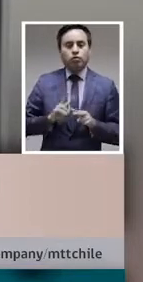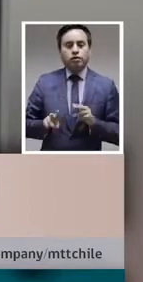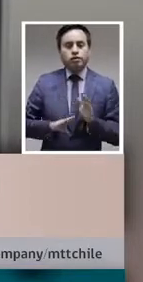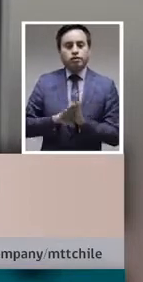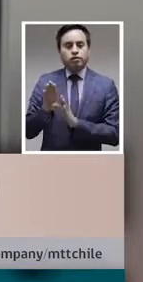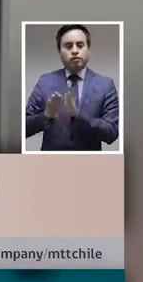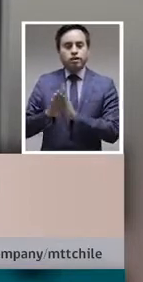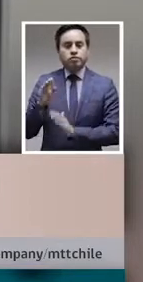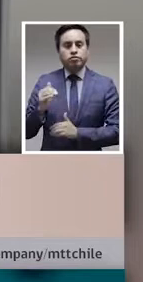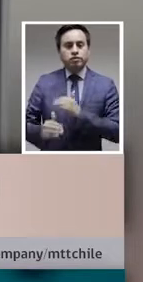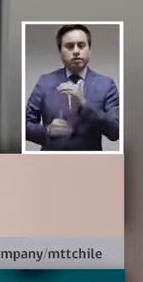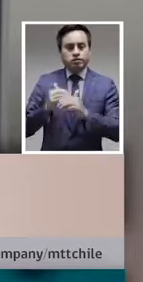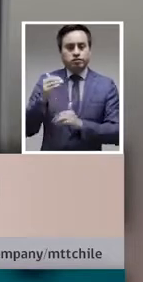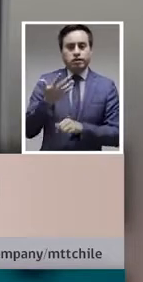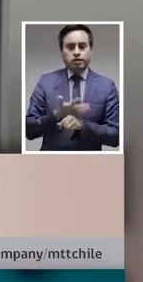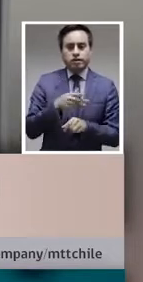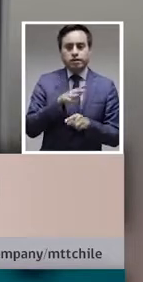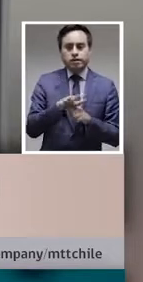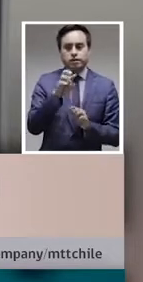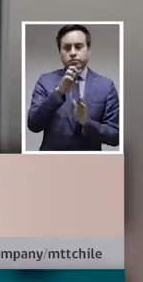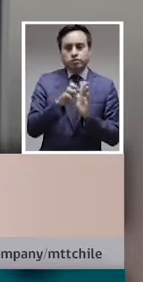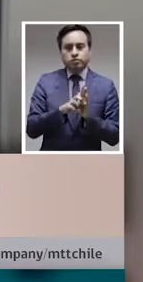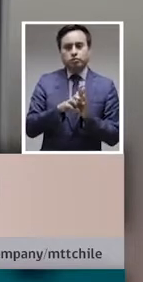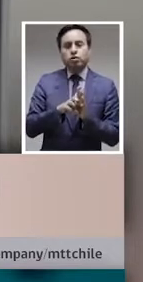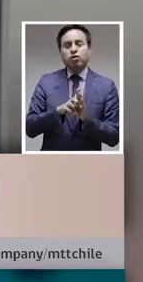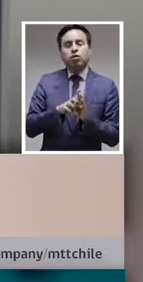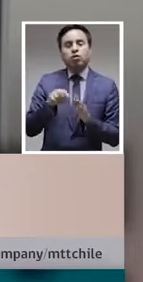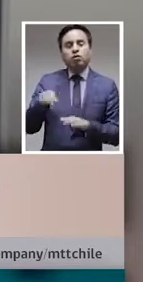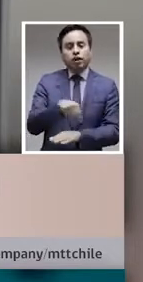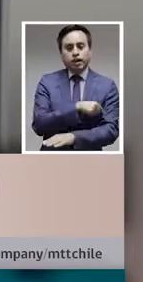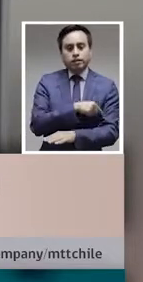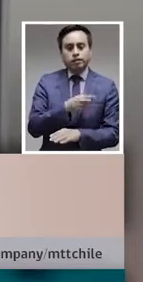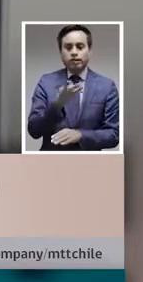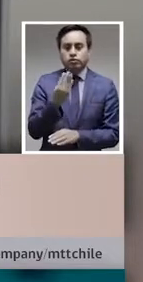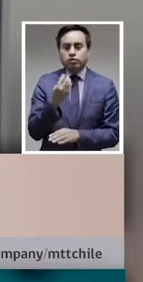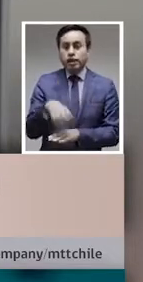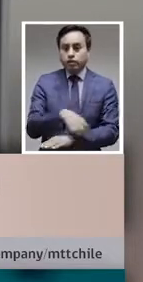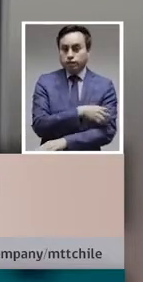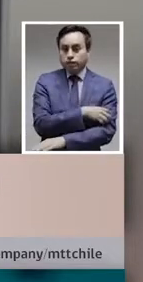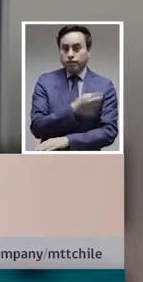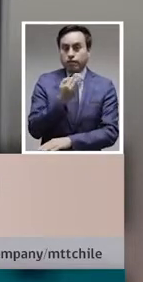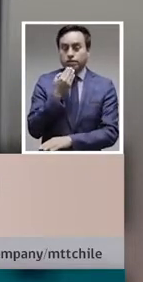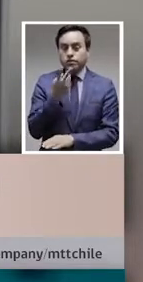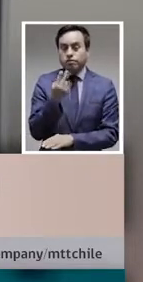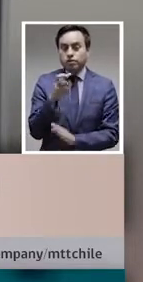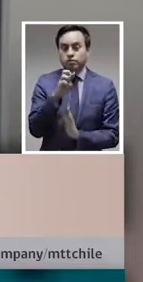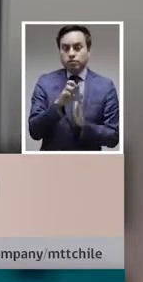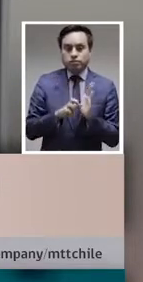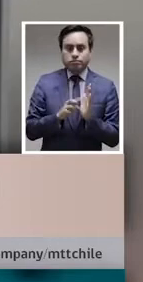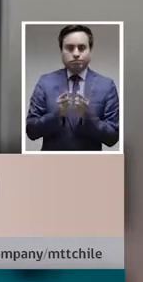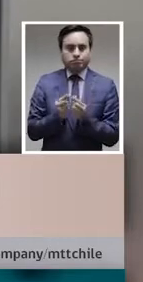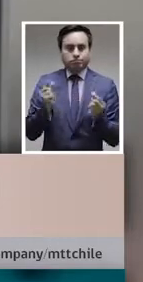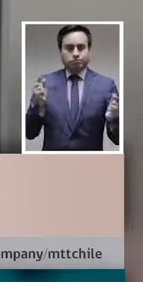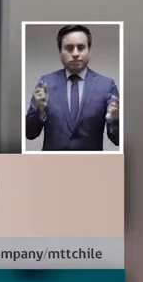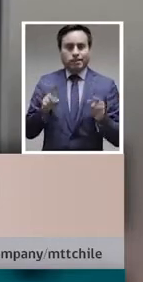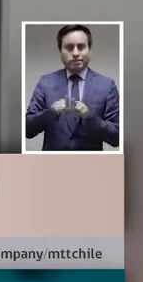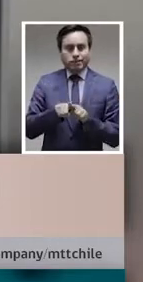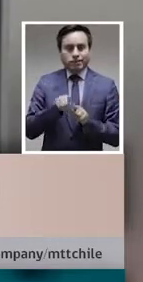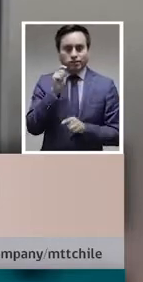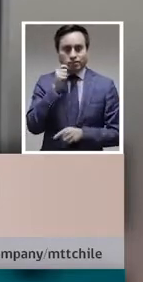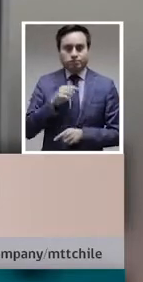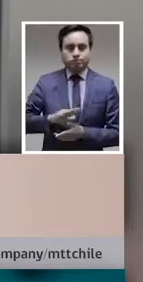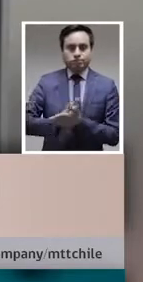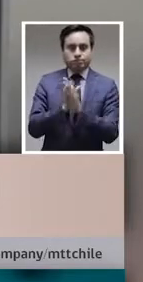desarrollan estos procesos. Tenemos 15 proyectos locales, 14 regionales y 12 proyectos nacionales que